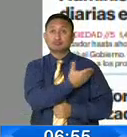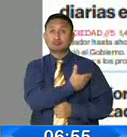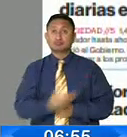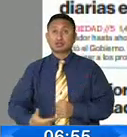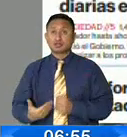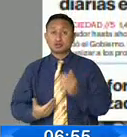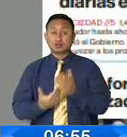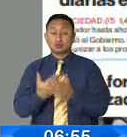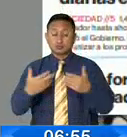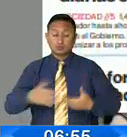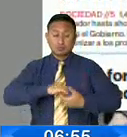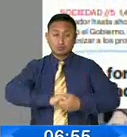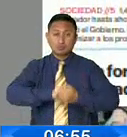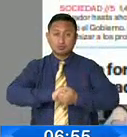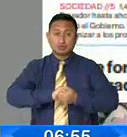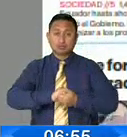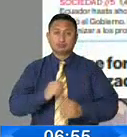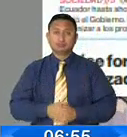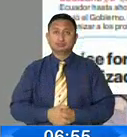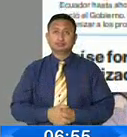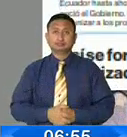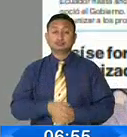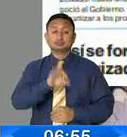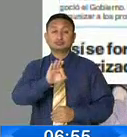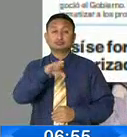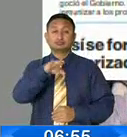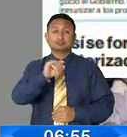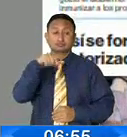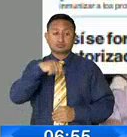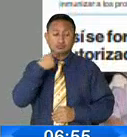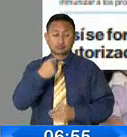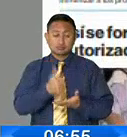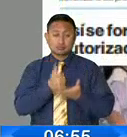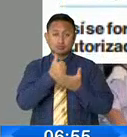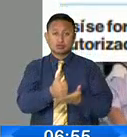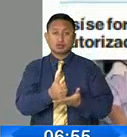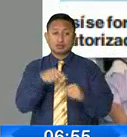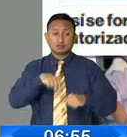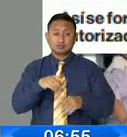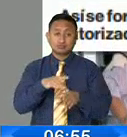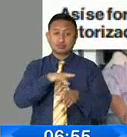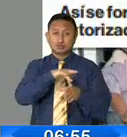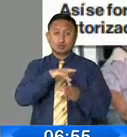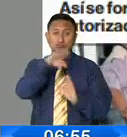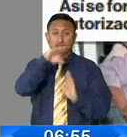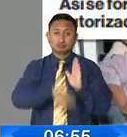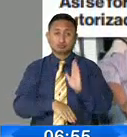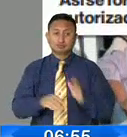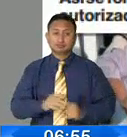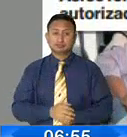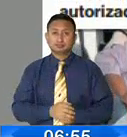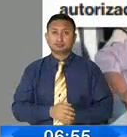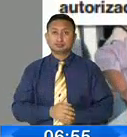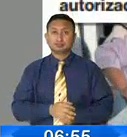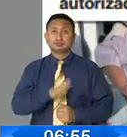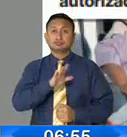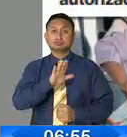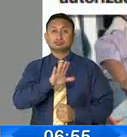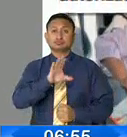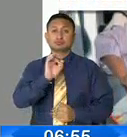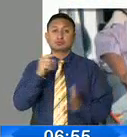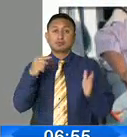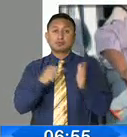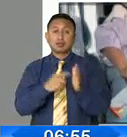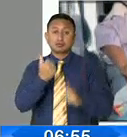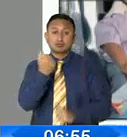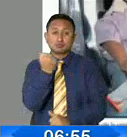saludan al nuevo mandatario. El FMI compromete ayuda y riesgo está a la baja. Administrar 50 mil vacunas diarias es la